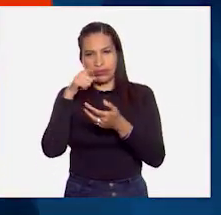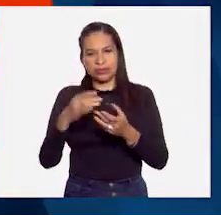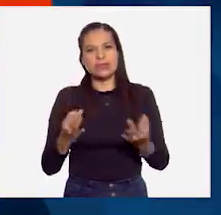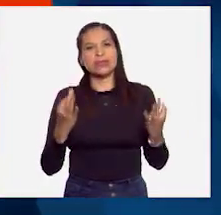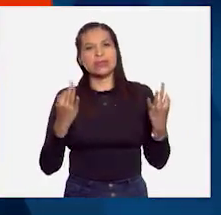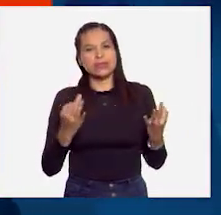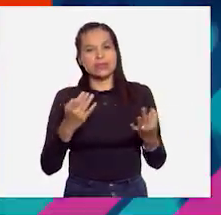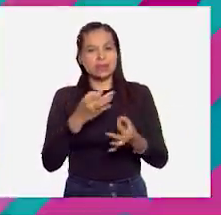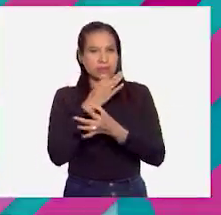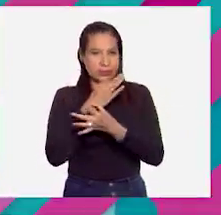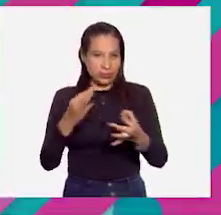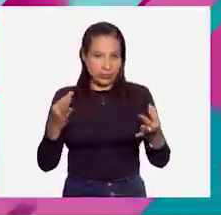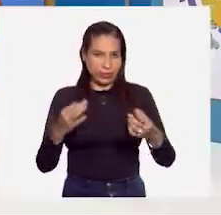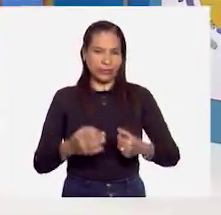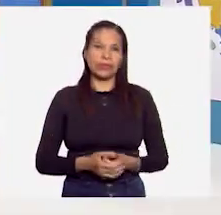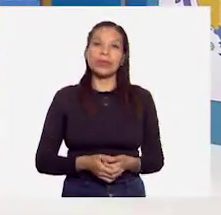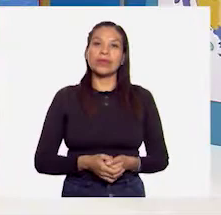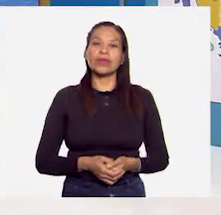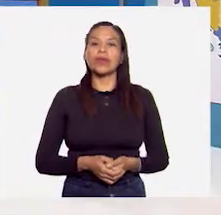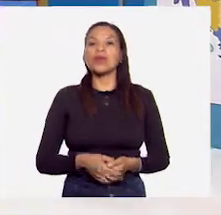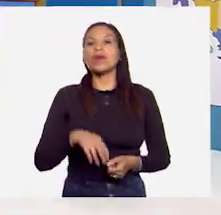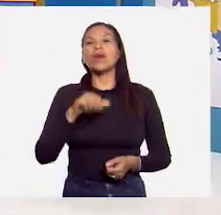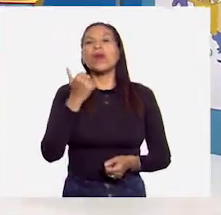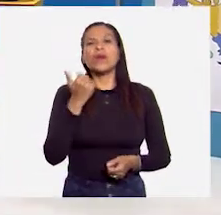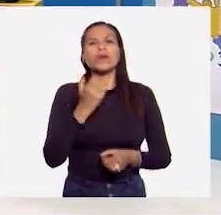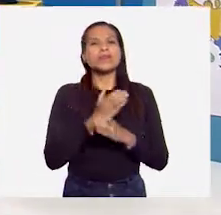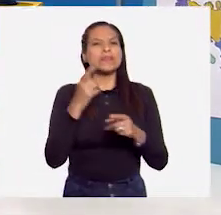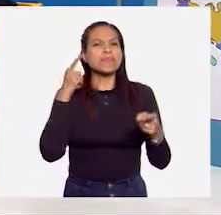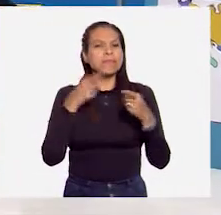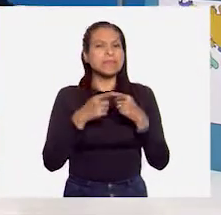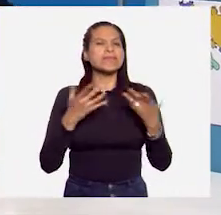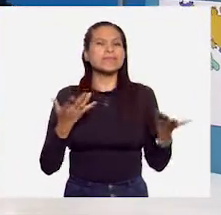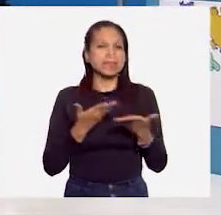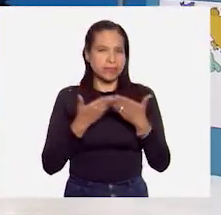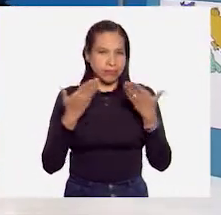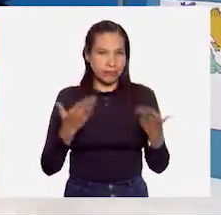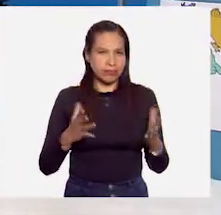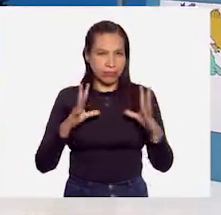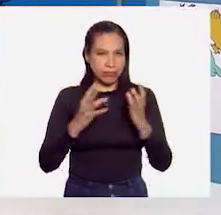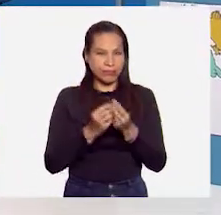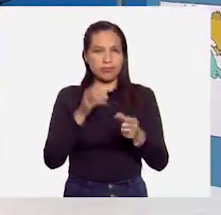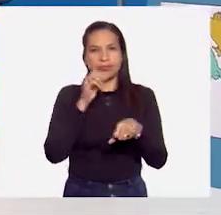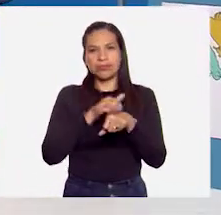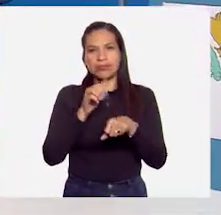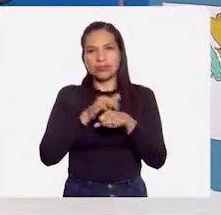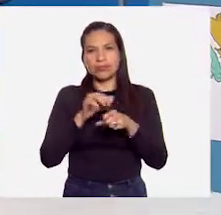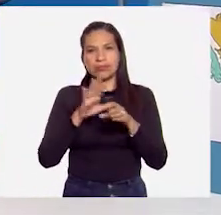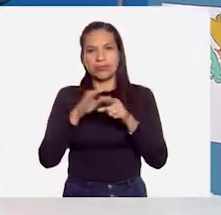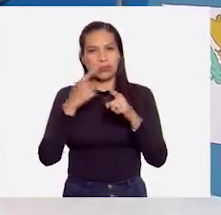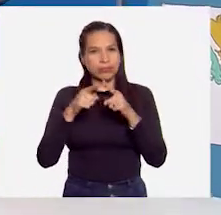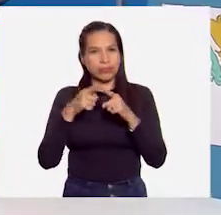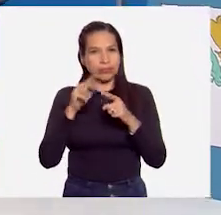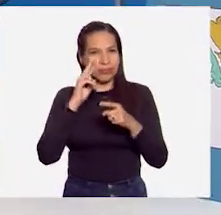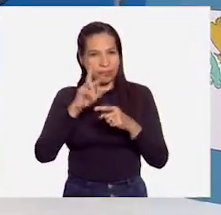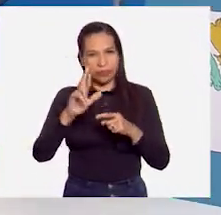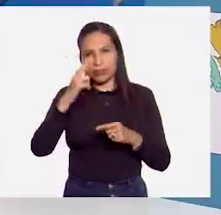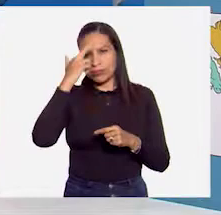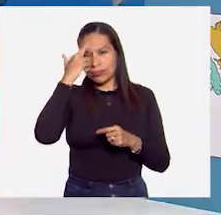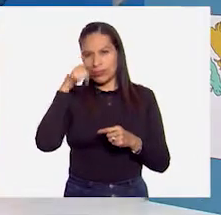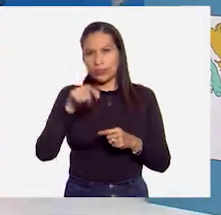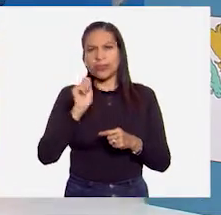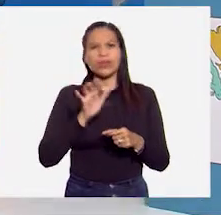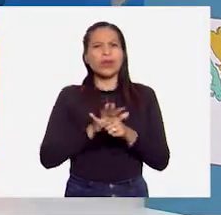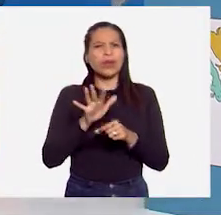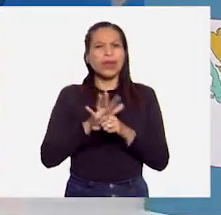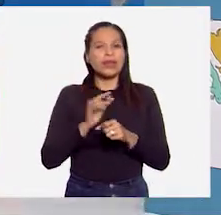a mensajes de equipo. Vamos con otro reto. Ahora sumaremos números mixtos. ¿Recuerdan? Son